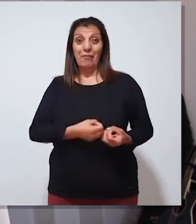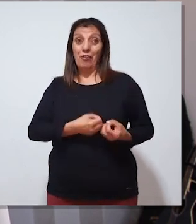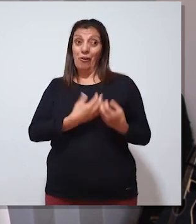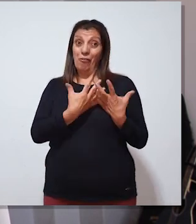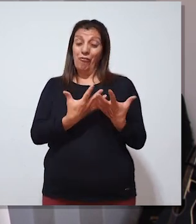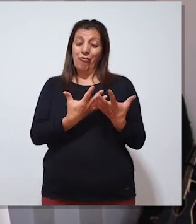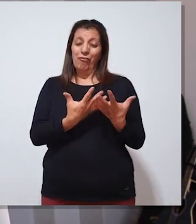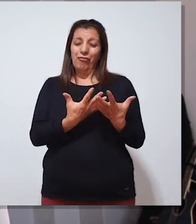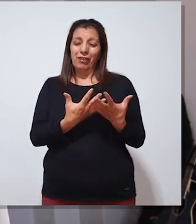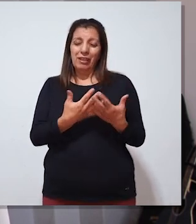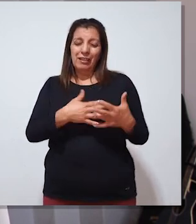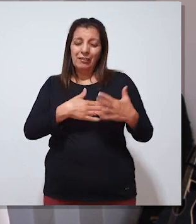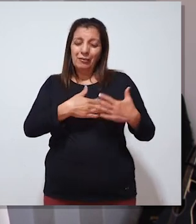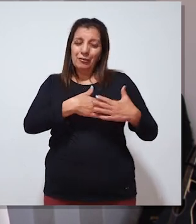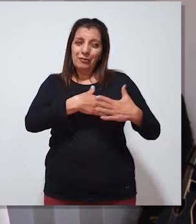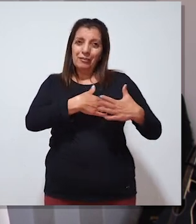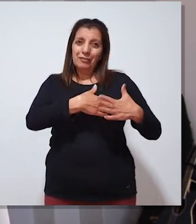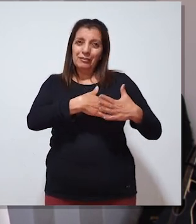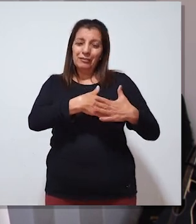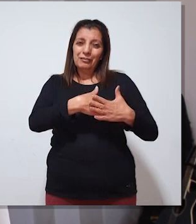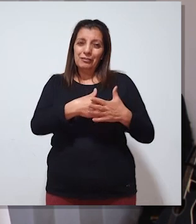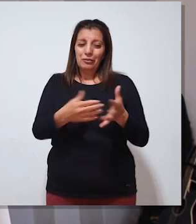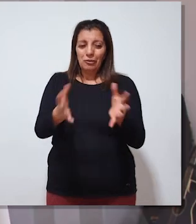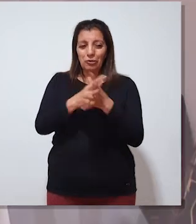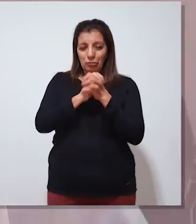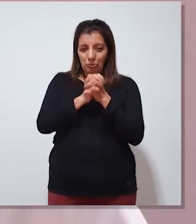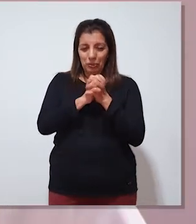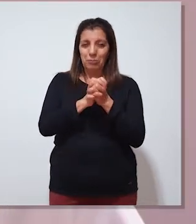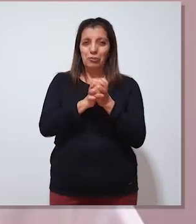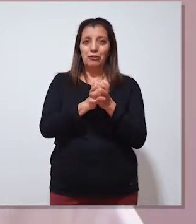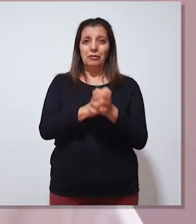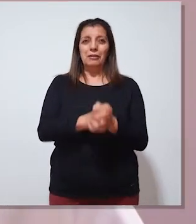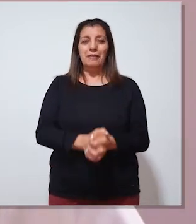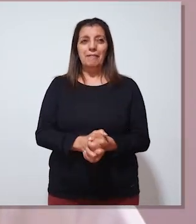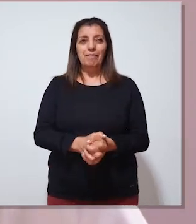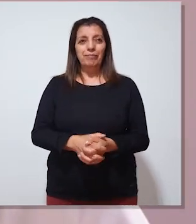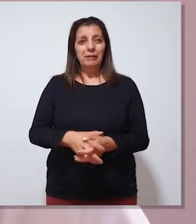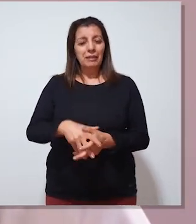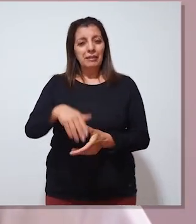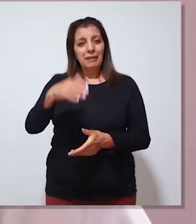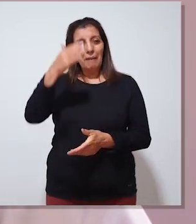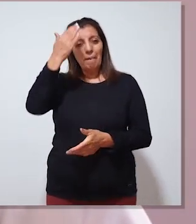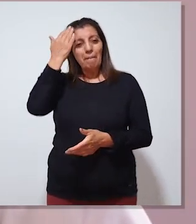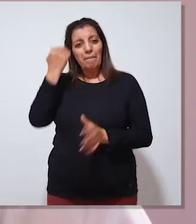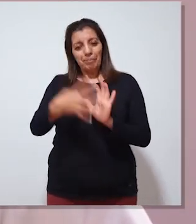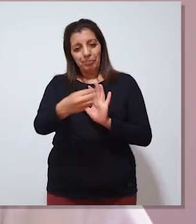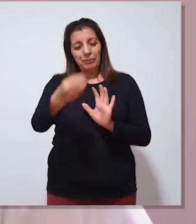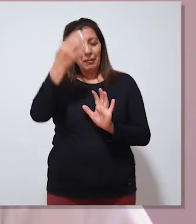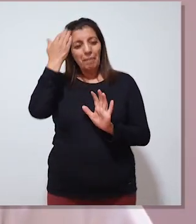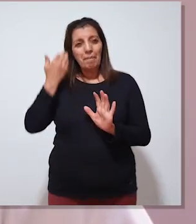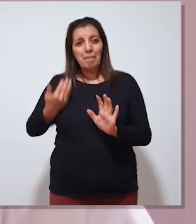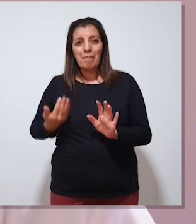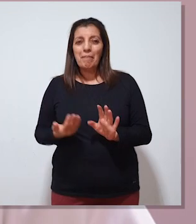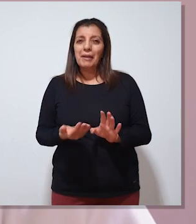unimos a nuestro Padre Obispo diciendo: María, Virgen y Madre del